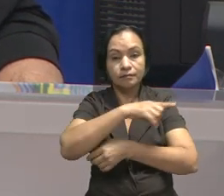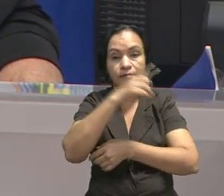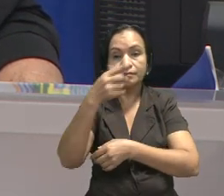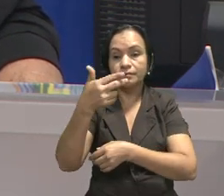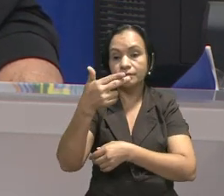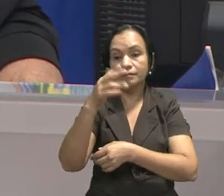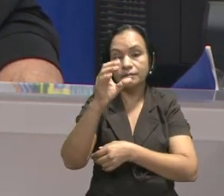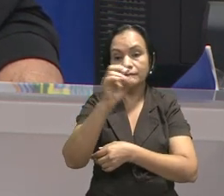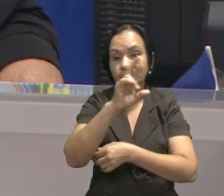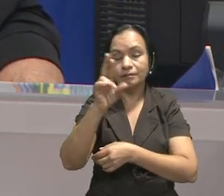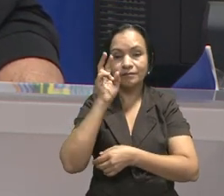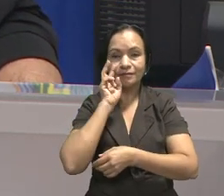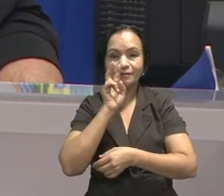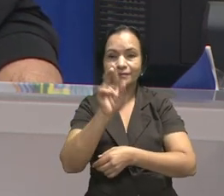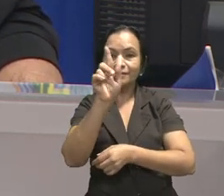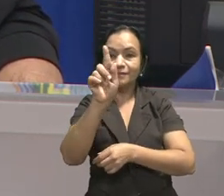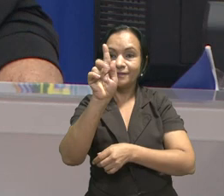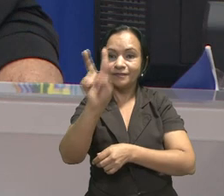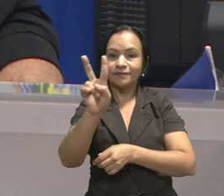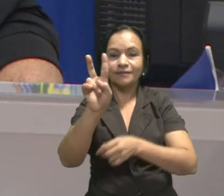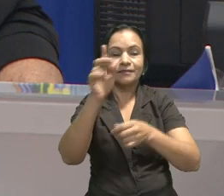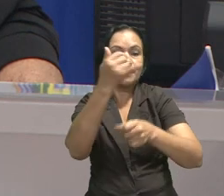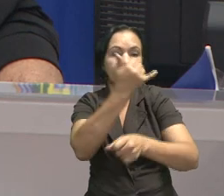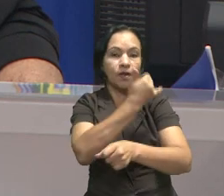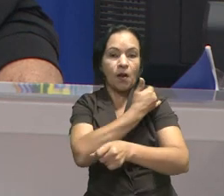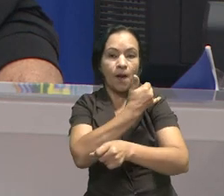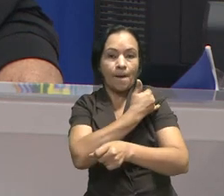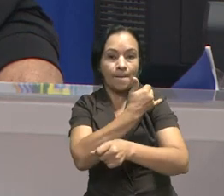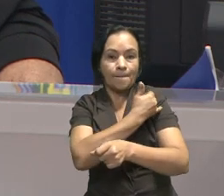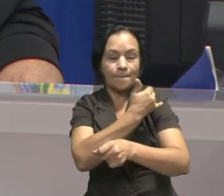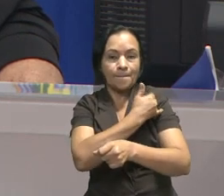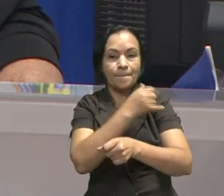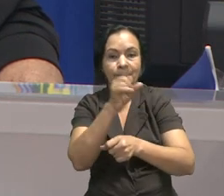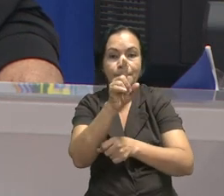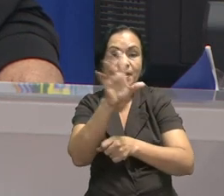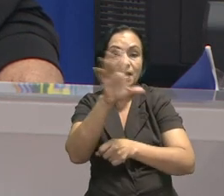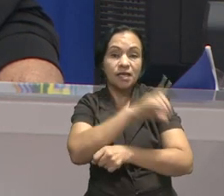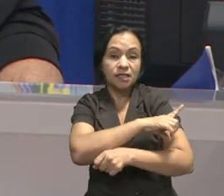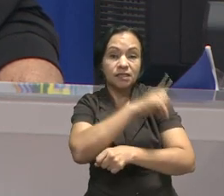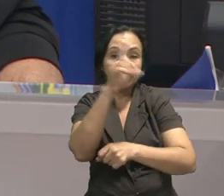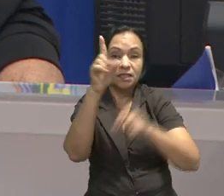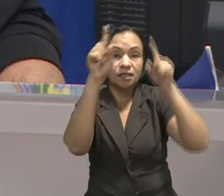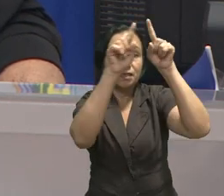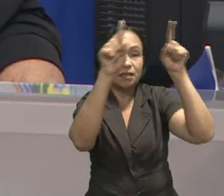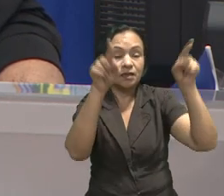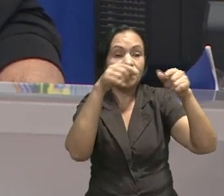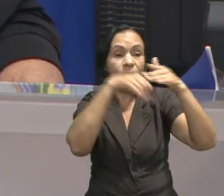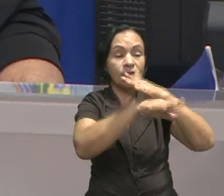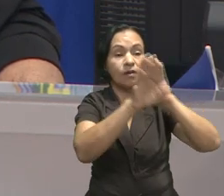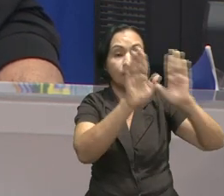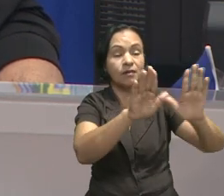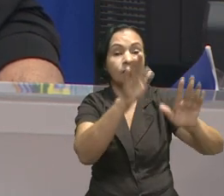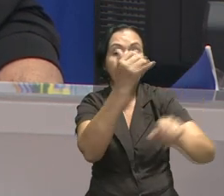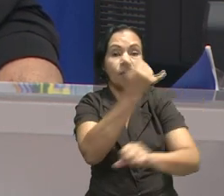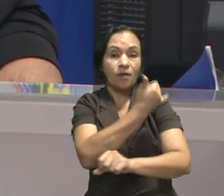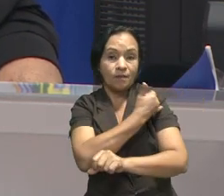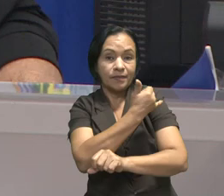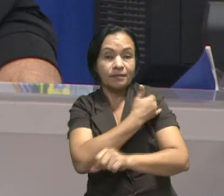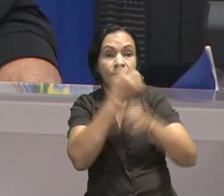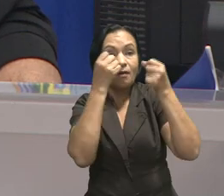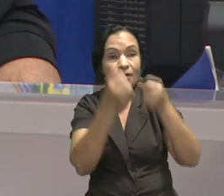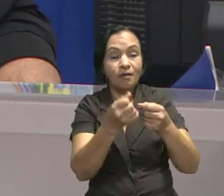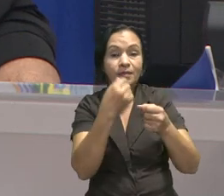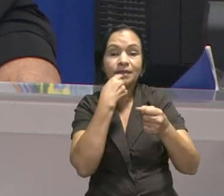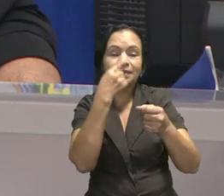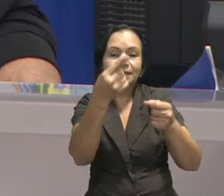está viéndonos desde el hospital, tiene 15 días de estar hospitalizado y